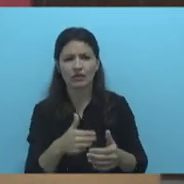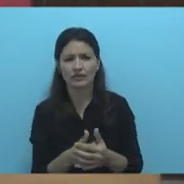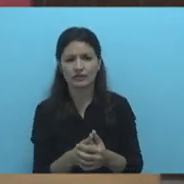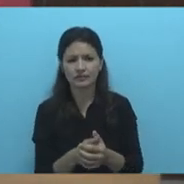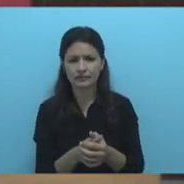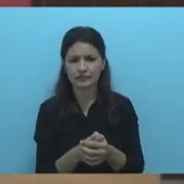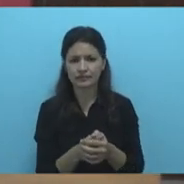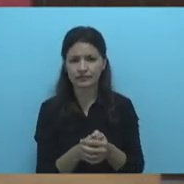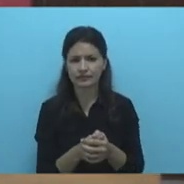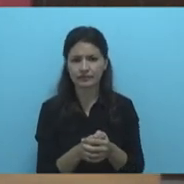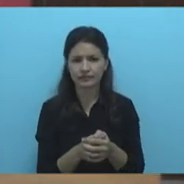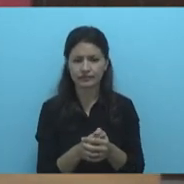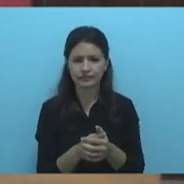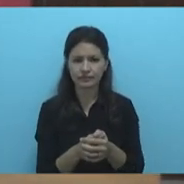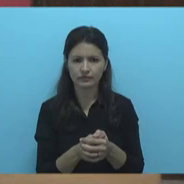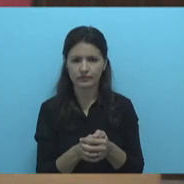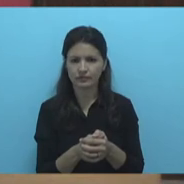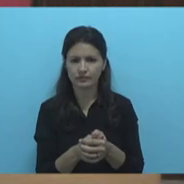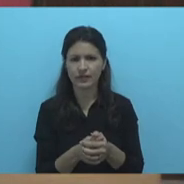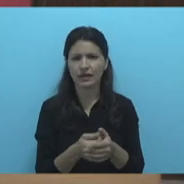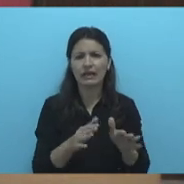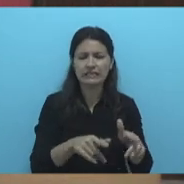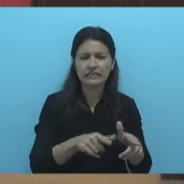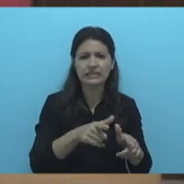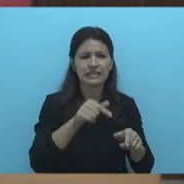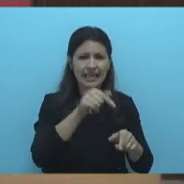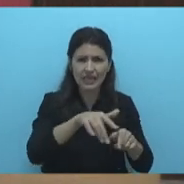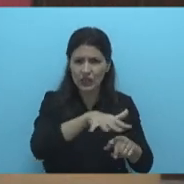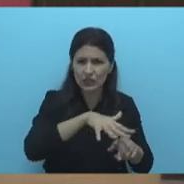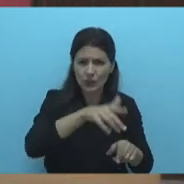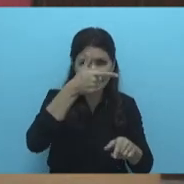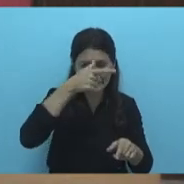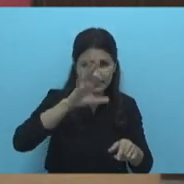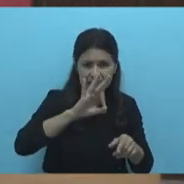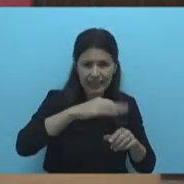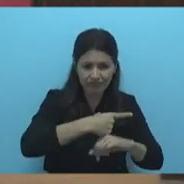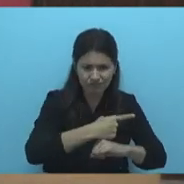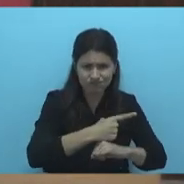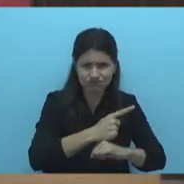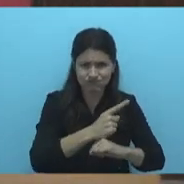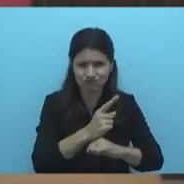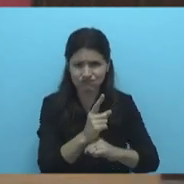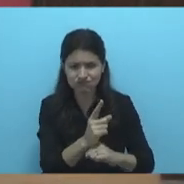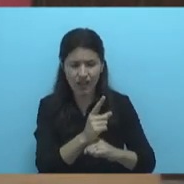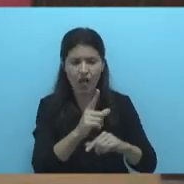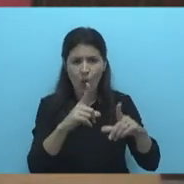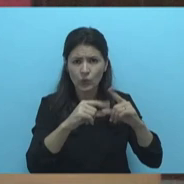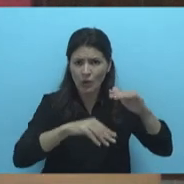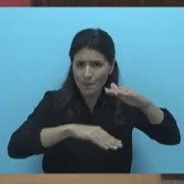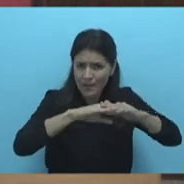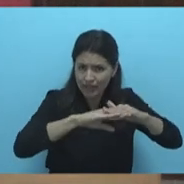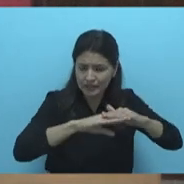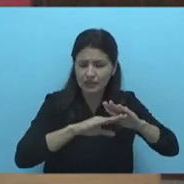velocidad. 80 es ya saliendo de la zona de circunvalación. Creemos que esto amerita otro tipo de